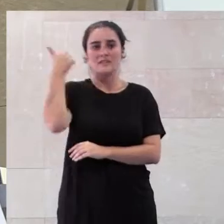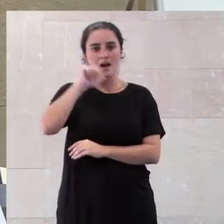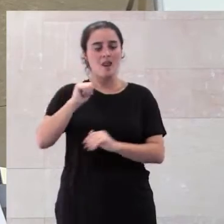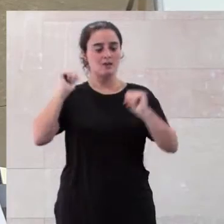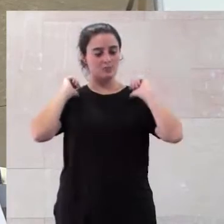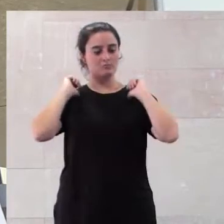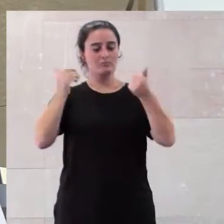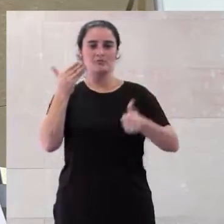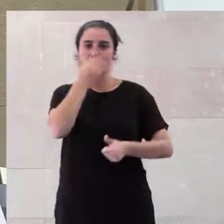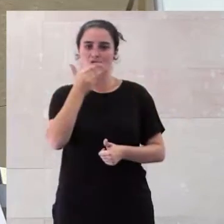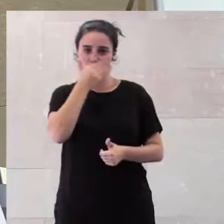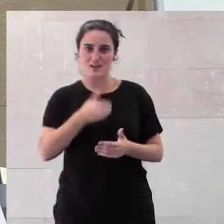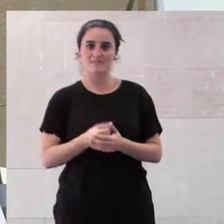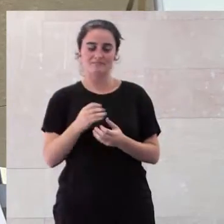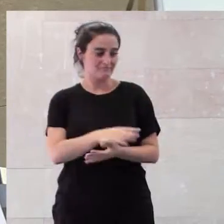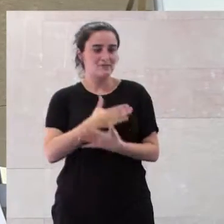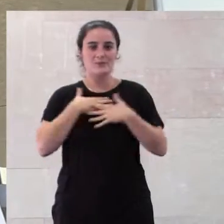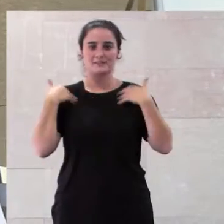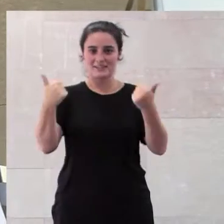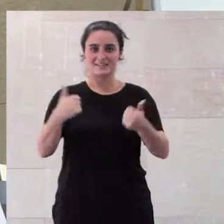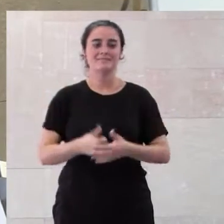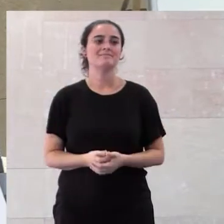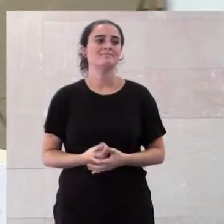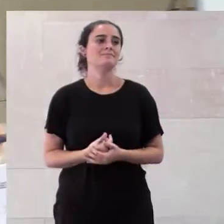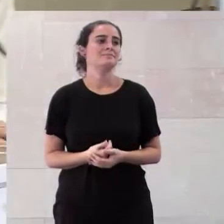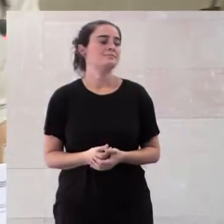óptica. Bueno, nahi duzuenean.